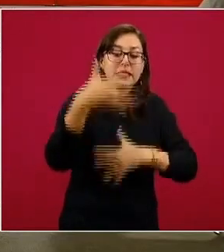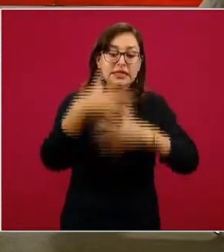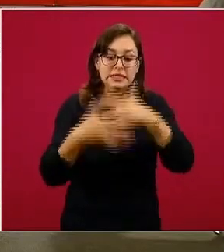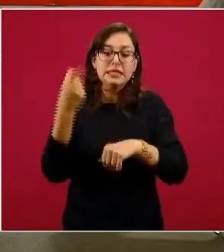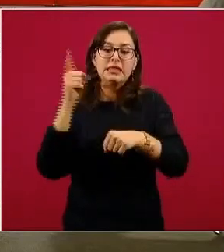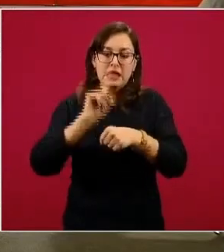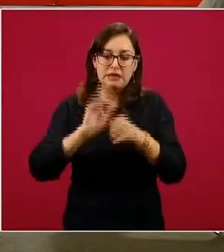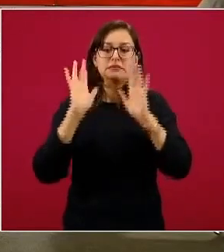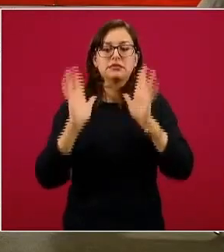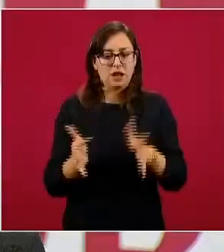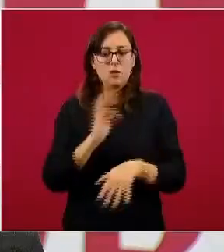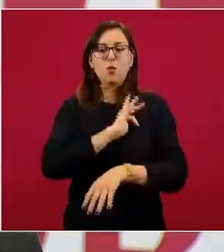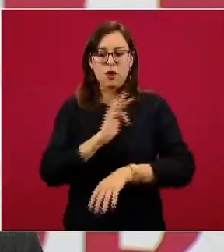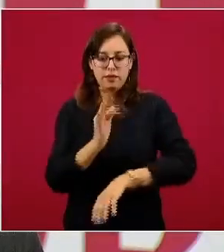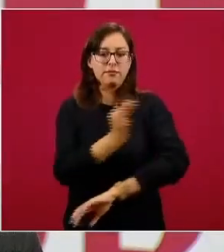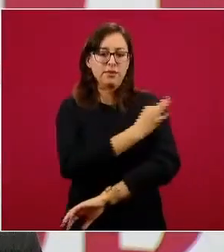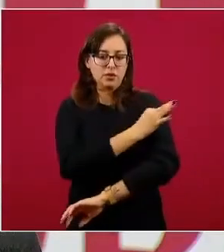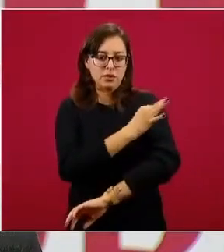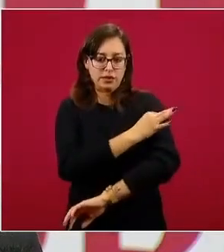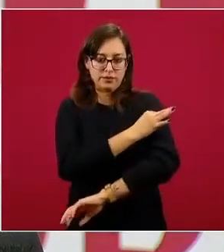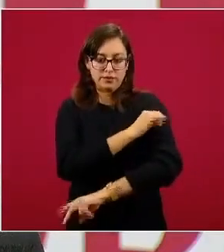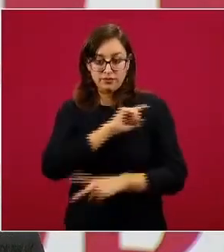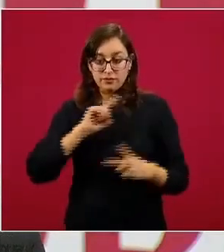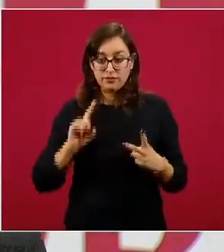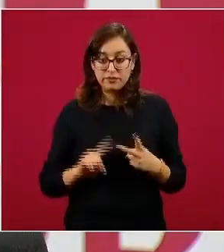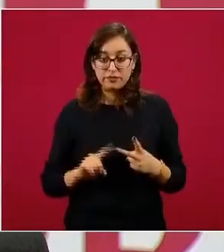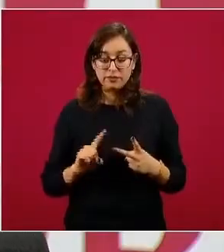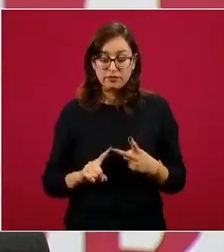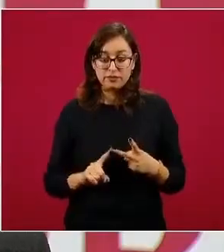influenza. Segunda.